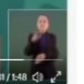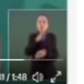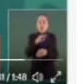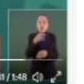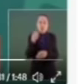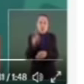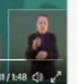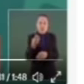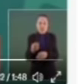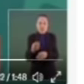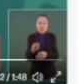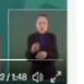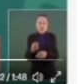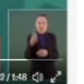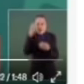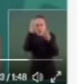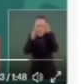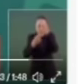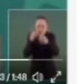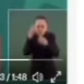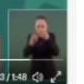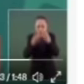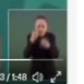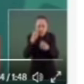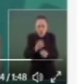litio es